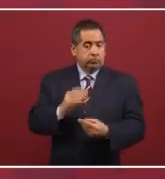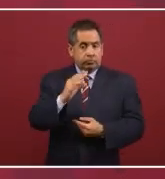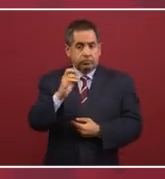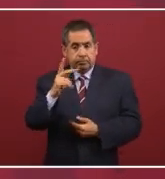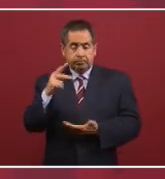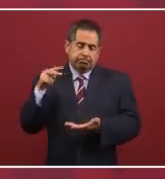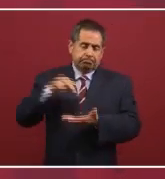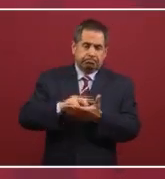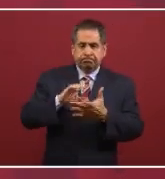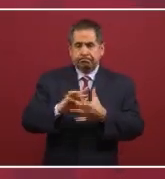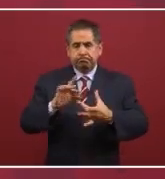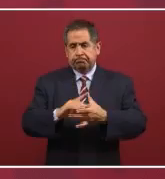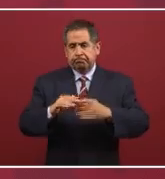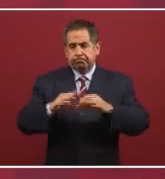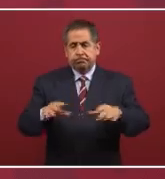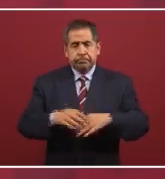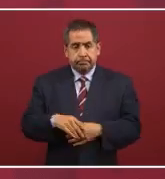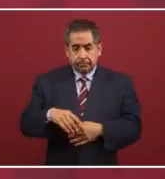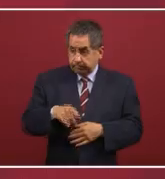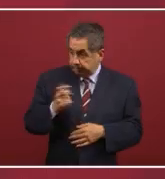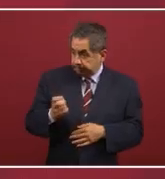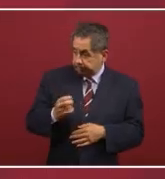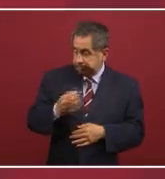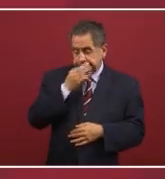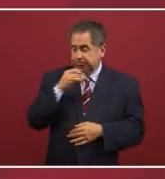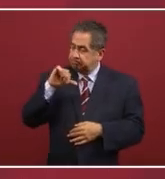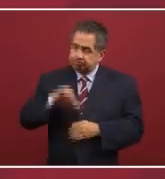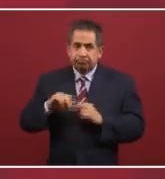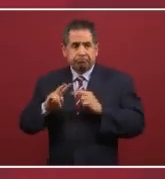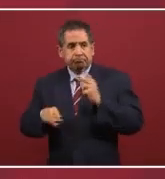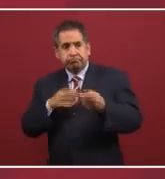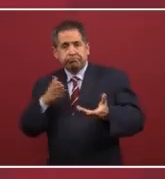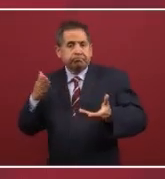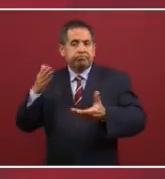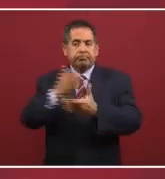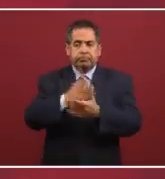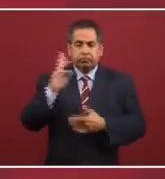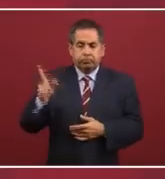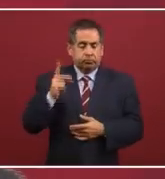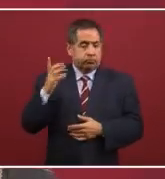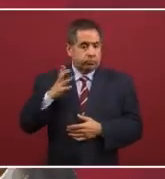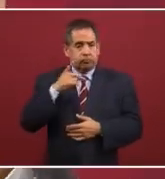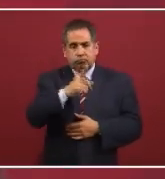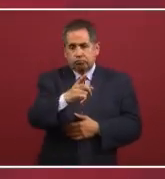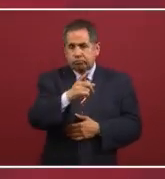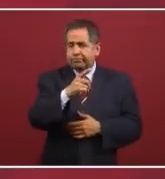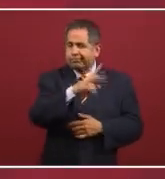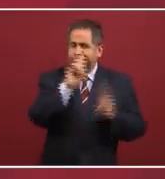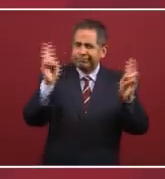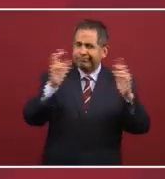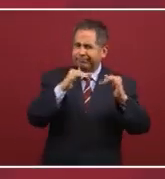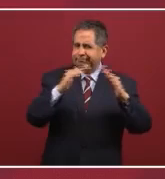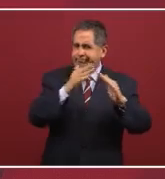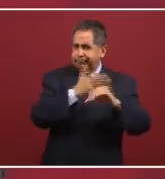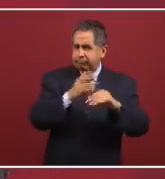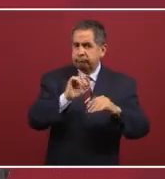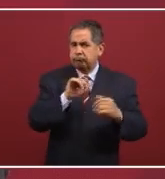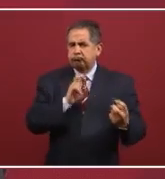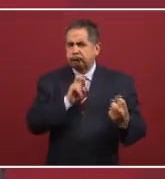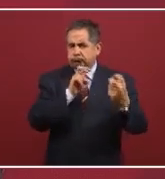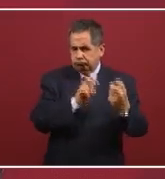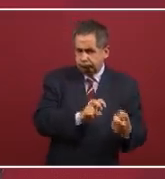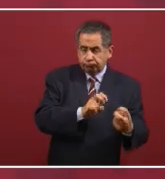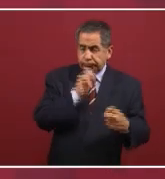de inmediato fui a Washington a presentarlo, me recibieron en la Casa Blanca y de ahí también por instrucciones del presidente de la